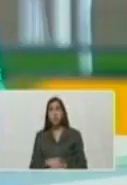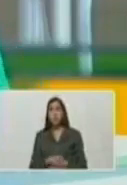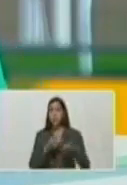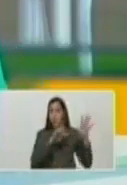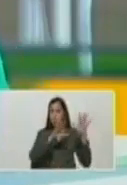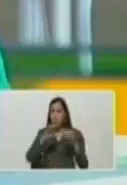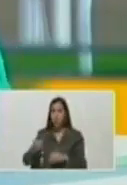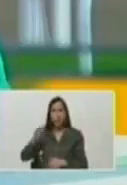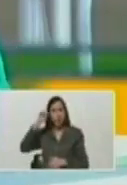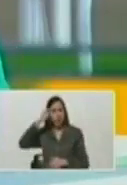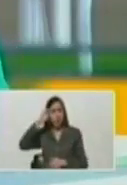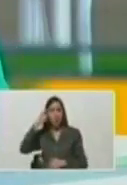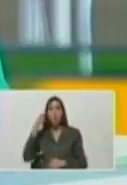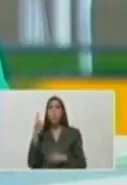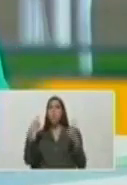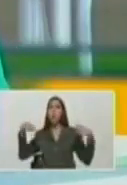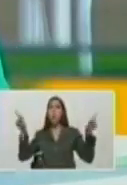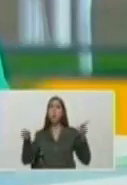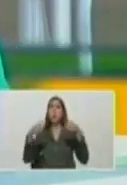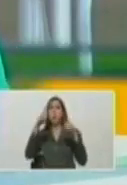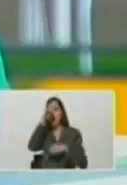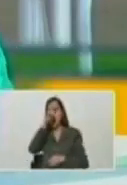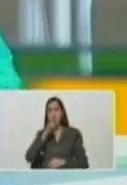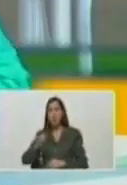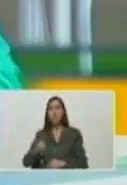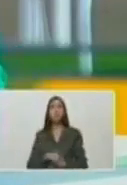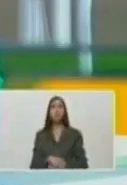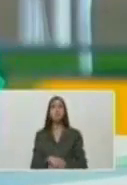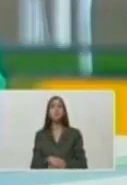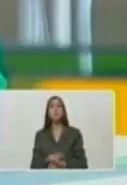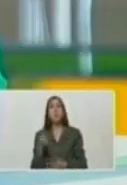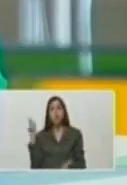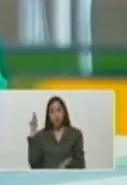años, 80 años llega nuestro Ali.